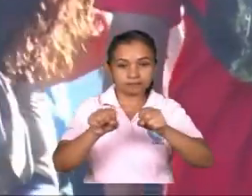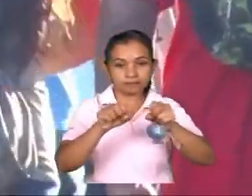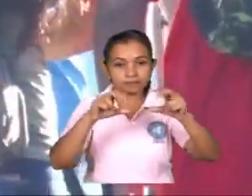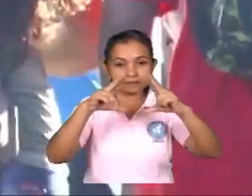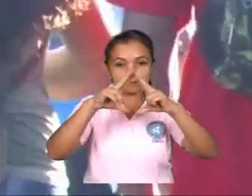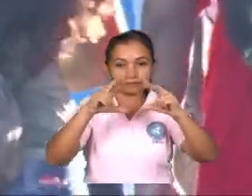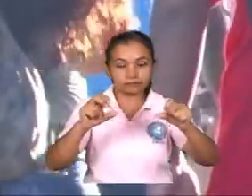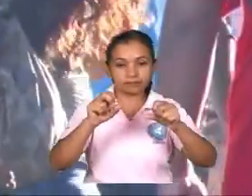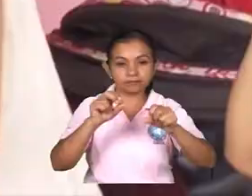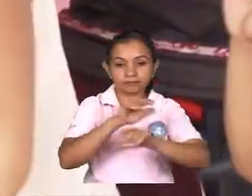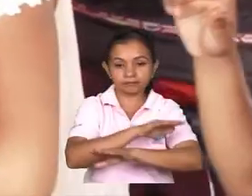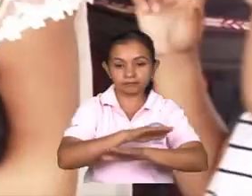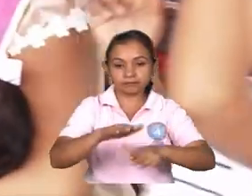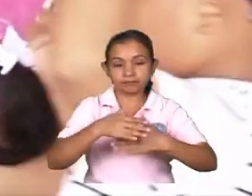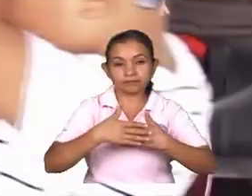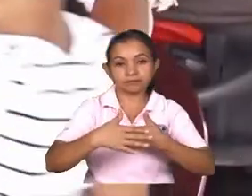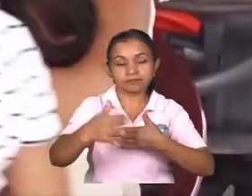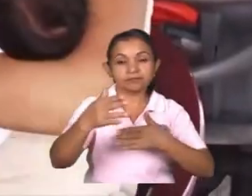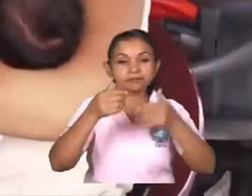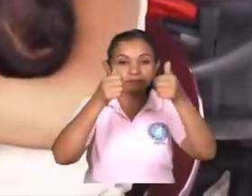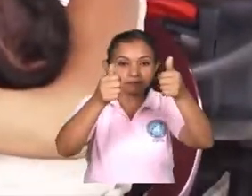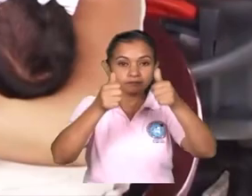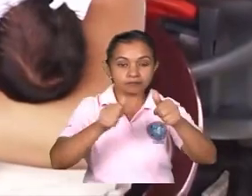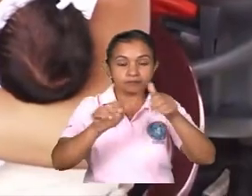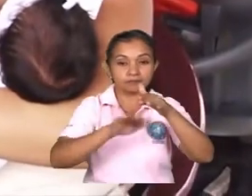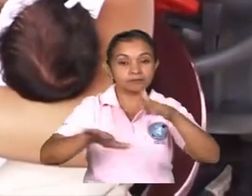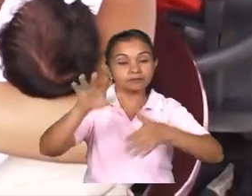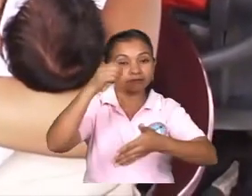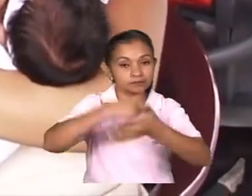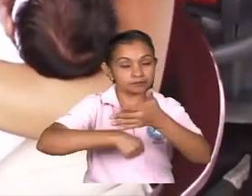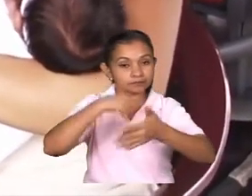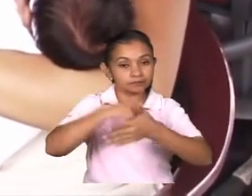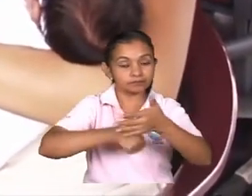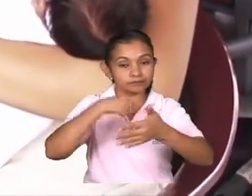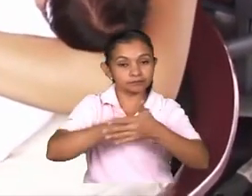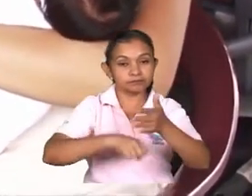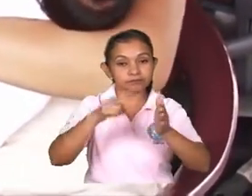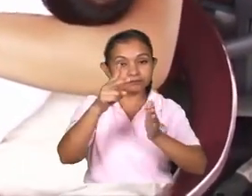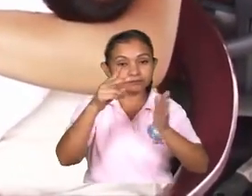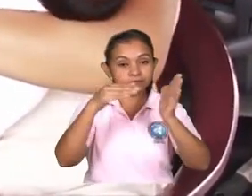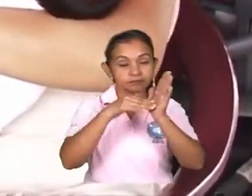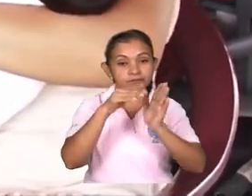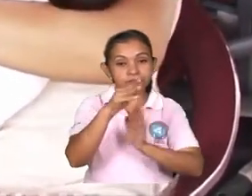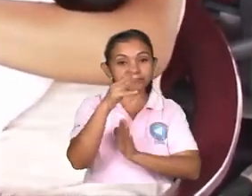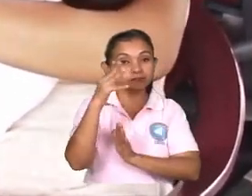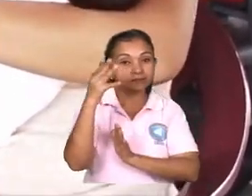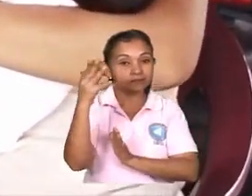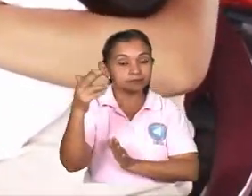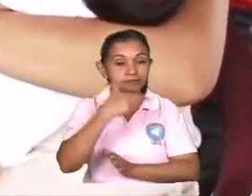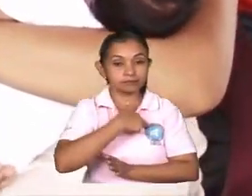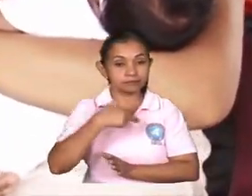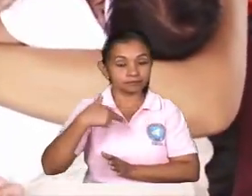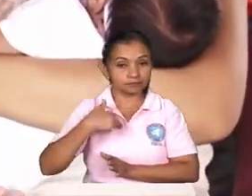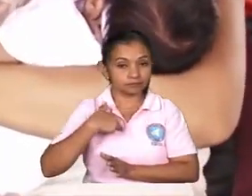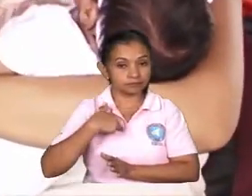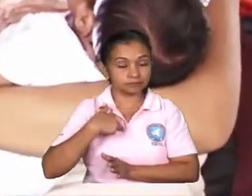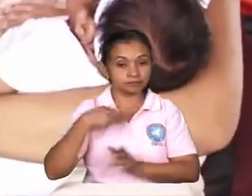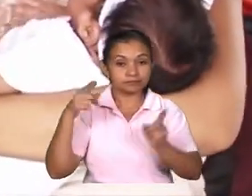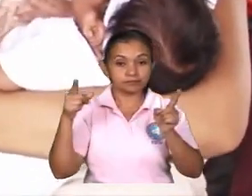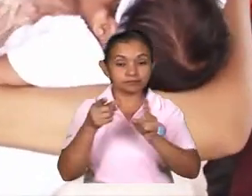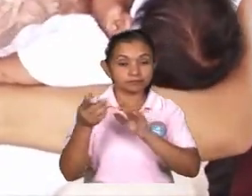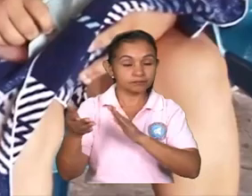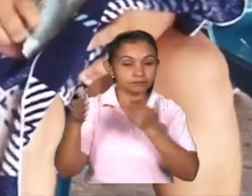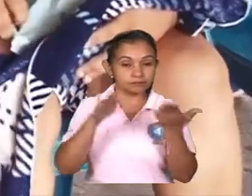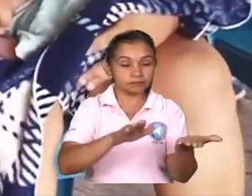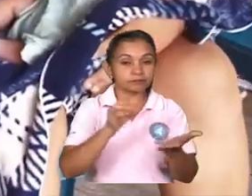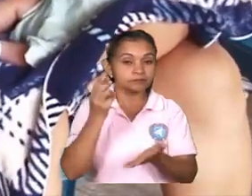las últimas horas y anunció mayores esfuerzos en este 2019 para seguir reduciendo las muertes